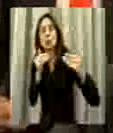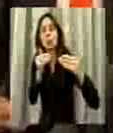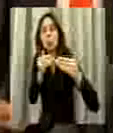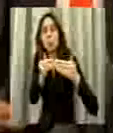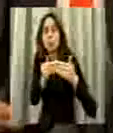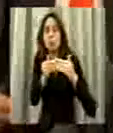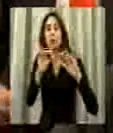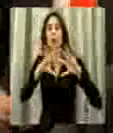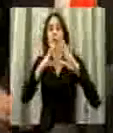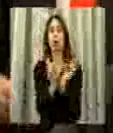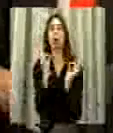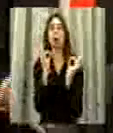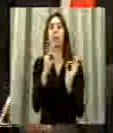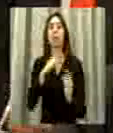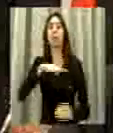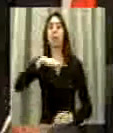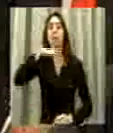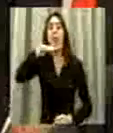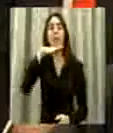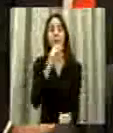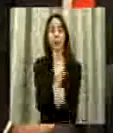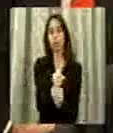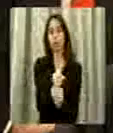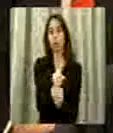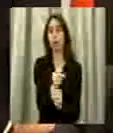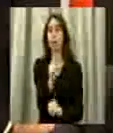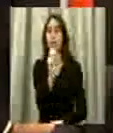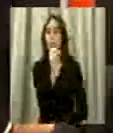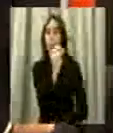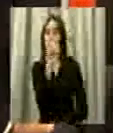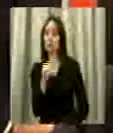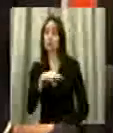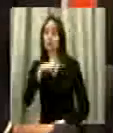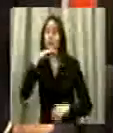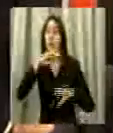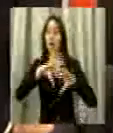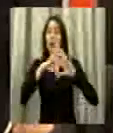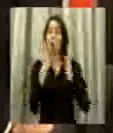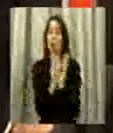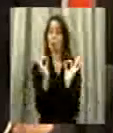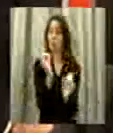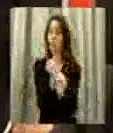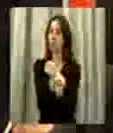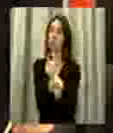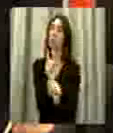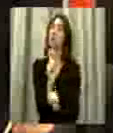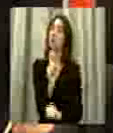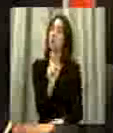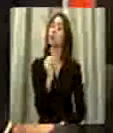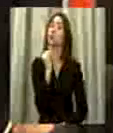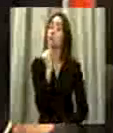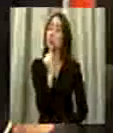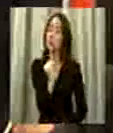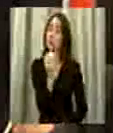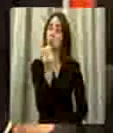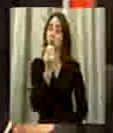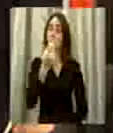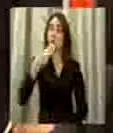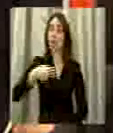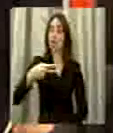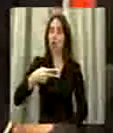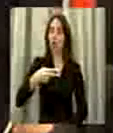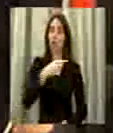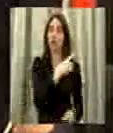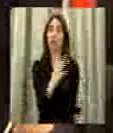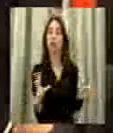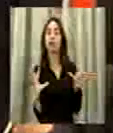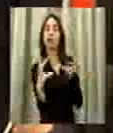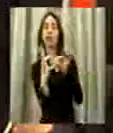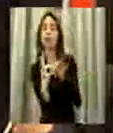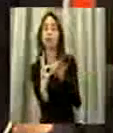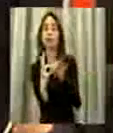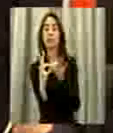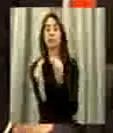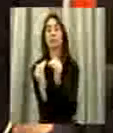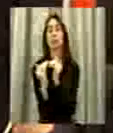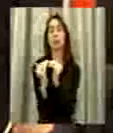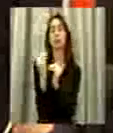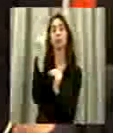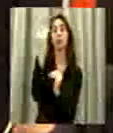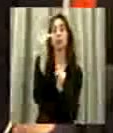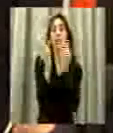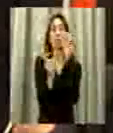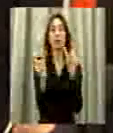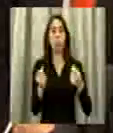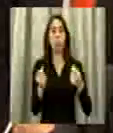es todavía, podríamos decir, una tasa de pleno empleo. Es una buena noticia, en todo caso, que esto va acompañado también de un aumento en el